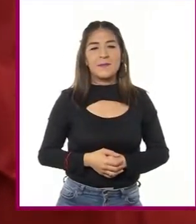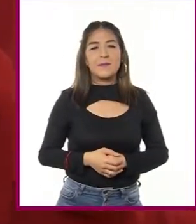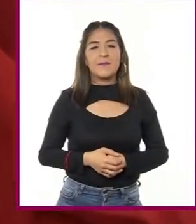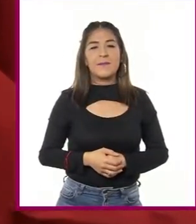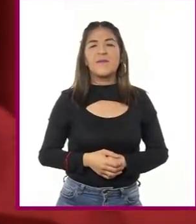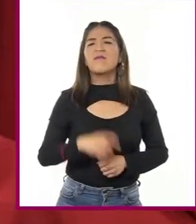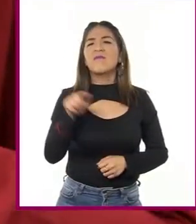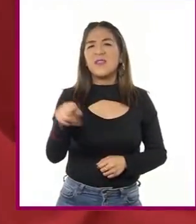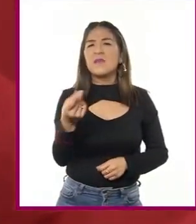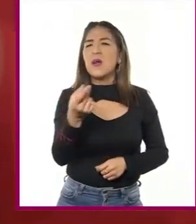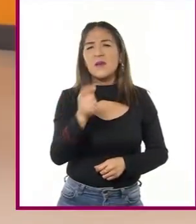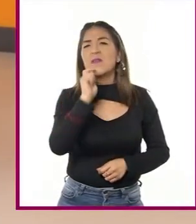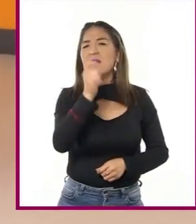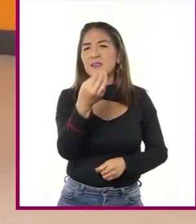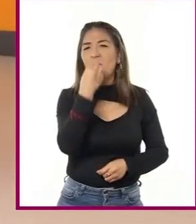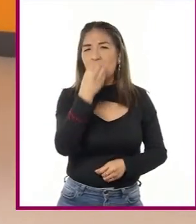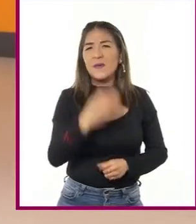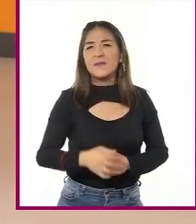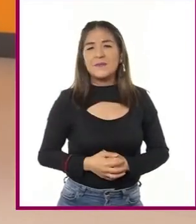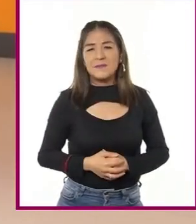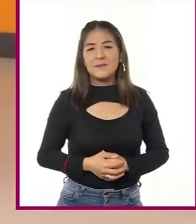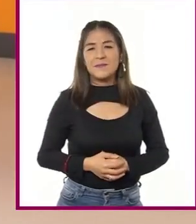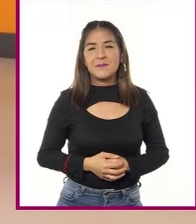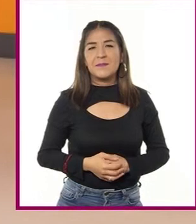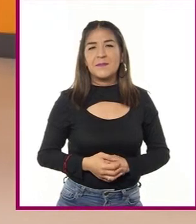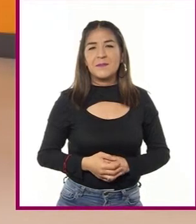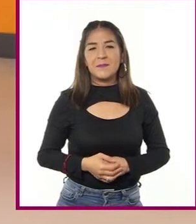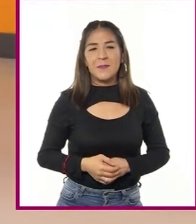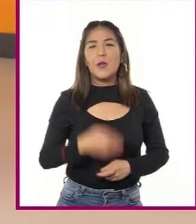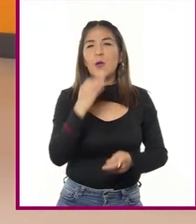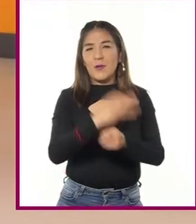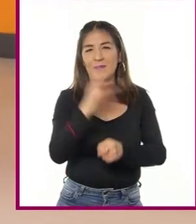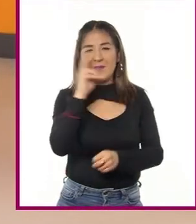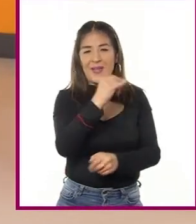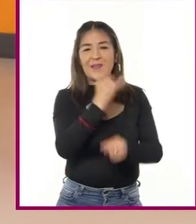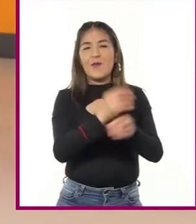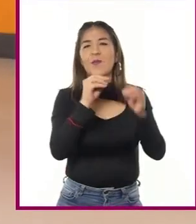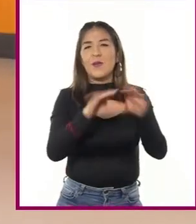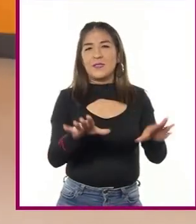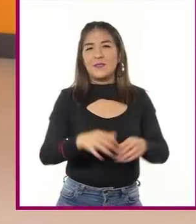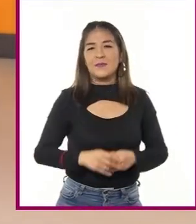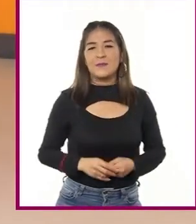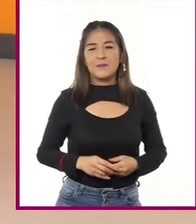se alimentan los perros? Veamos la información que encontramos al respecto.